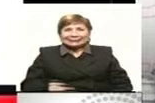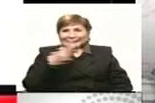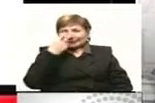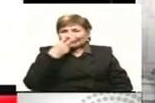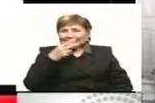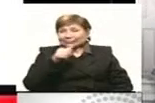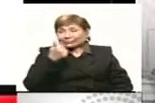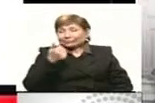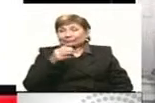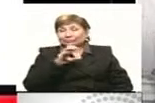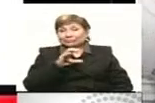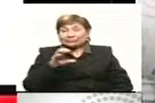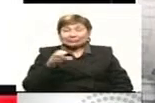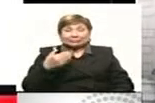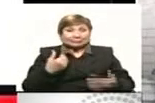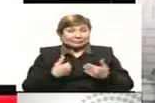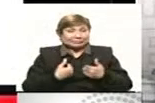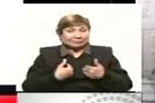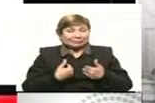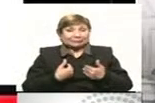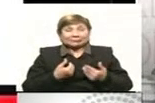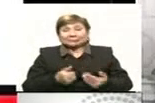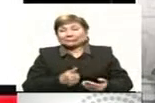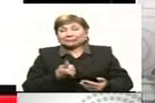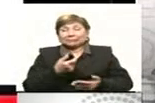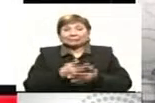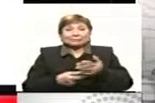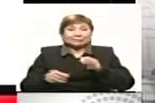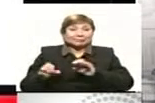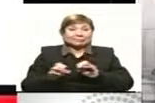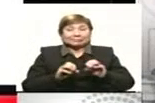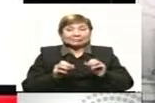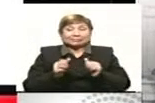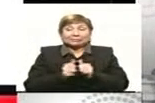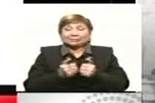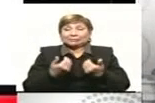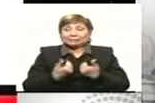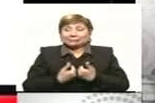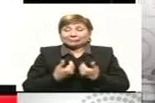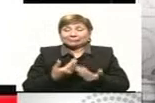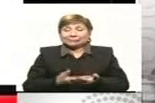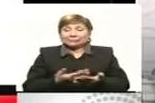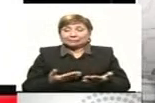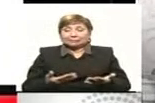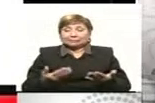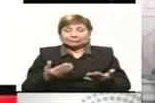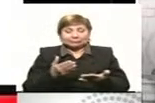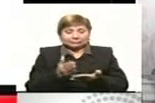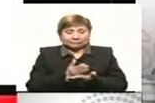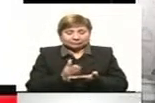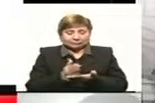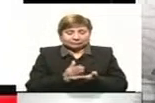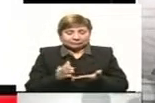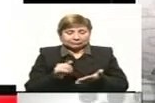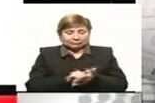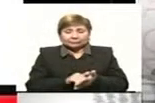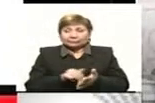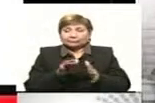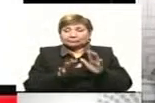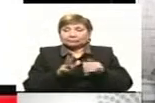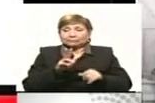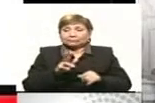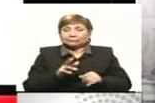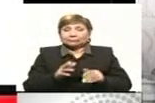otro cuadro, lo que tenemos es que en realidad la ejecución que ha tenido, esto está en el cuadro 3, en